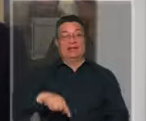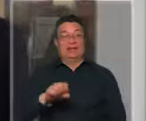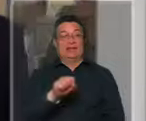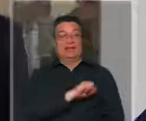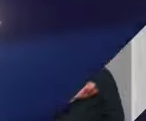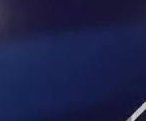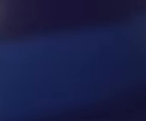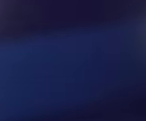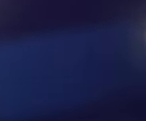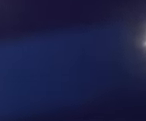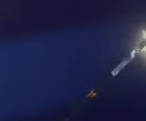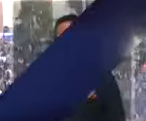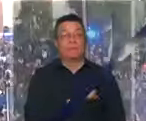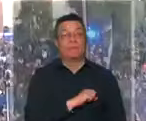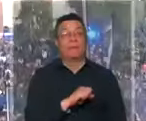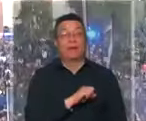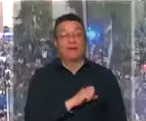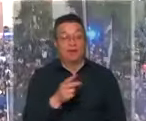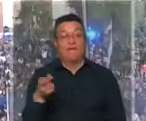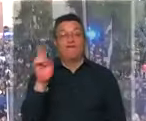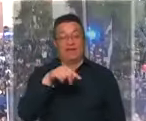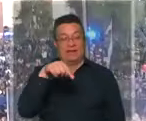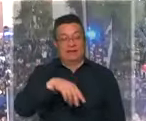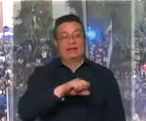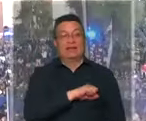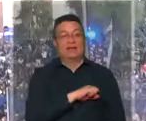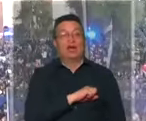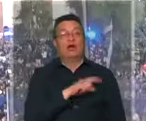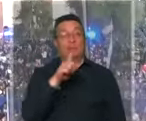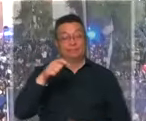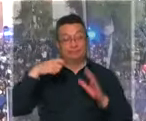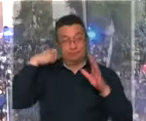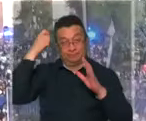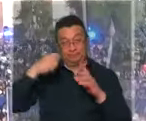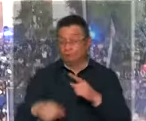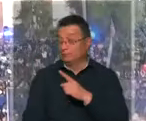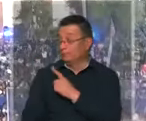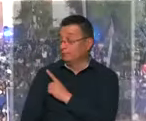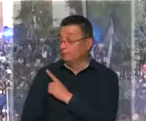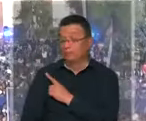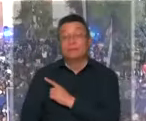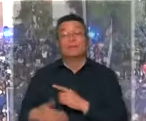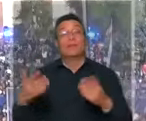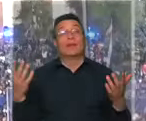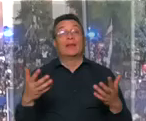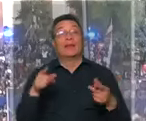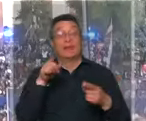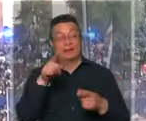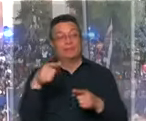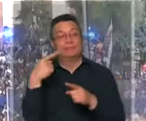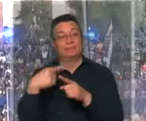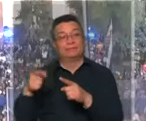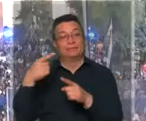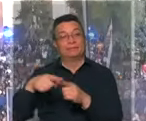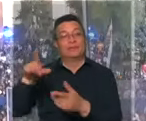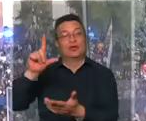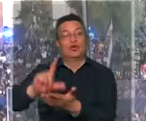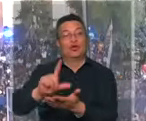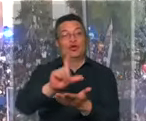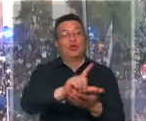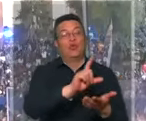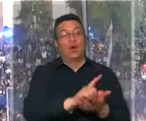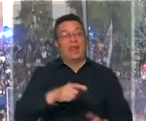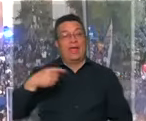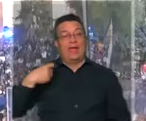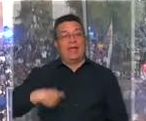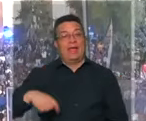te despedimos unos segundos, Sole, porque claro, esta es la imagen que estamos teniendo, tanto en distintos puntos de Estados